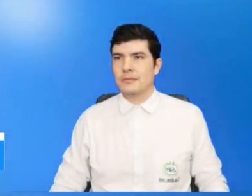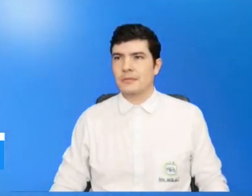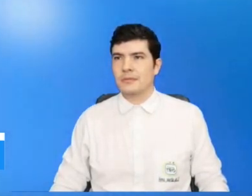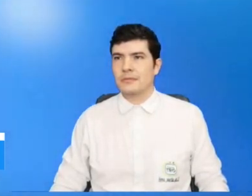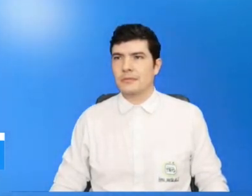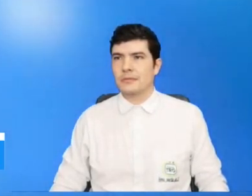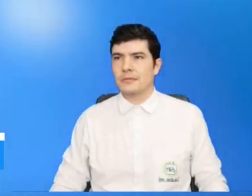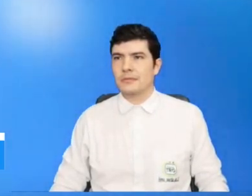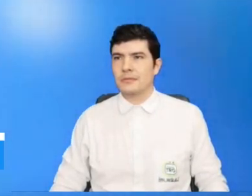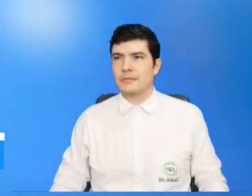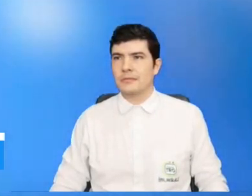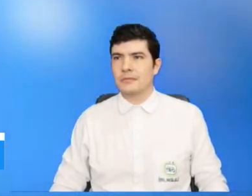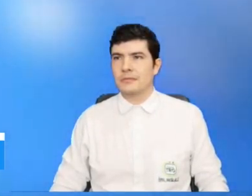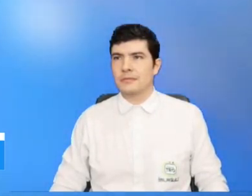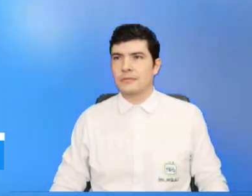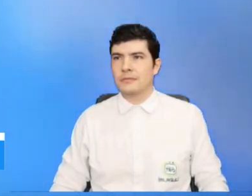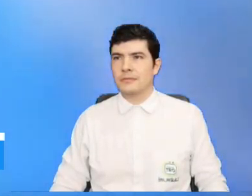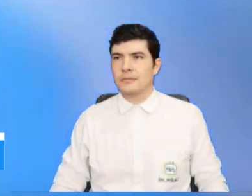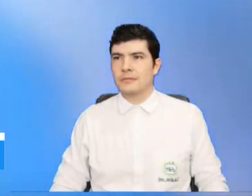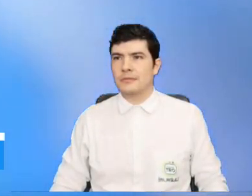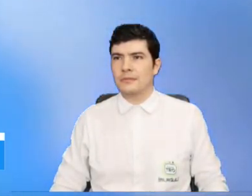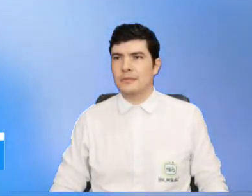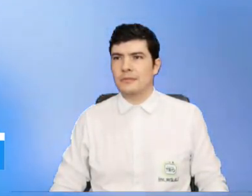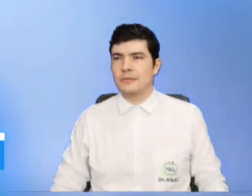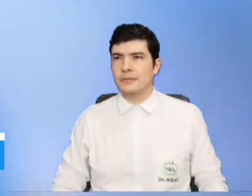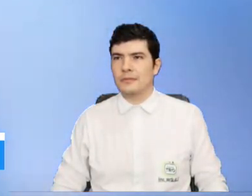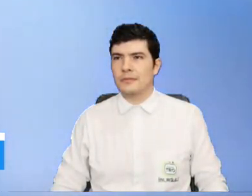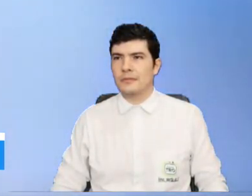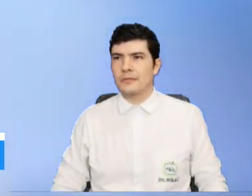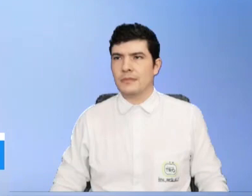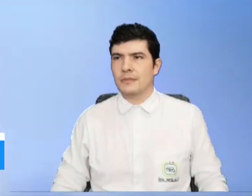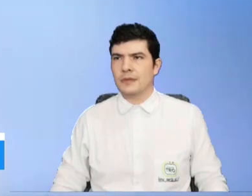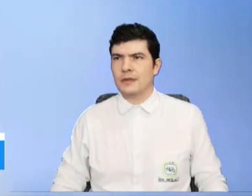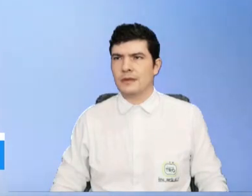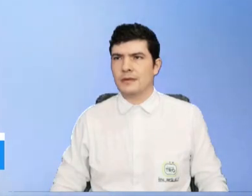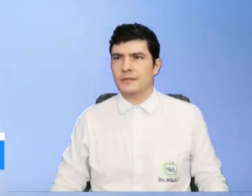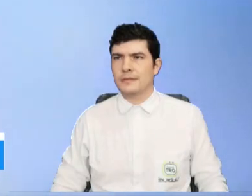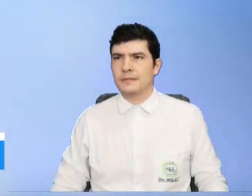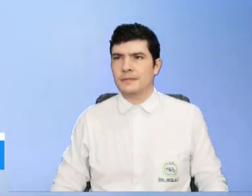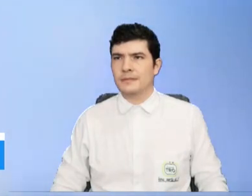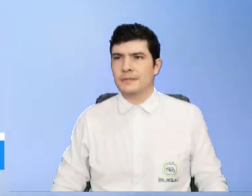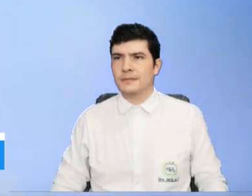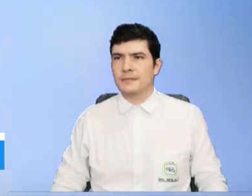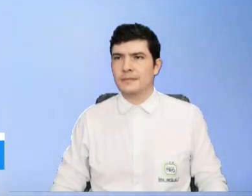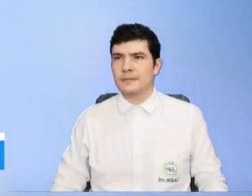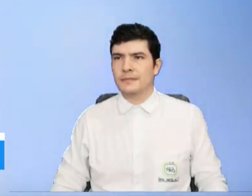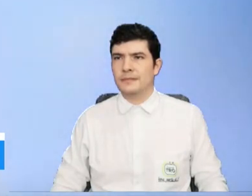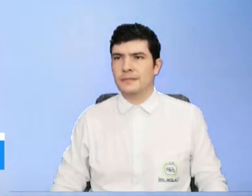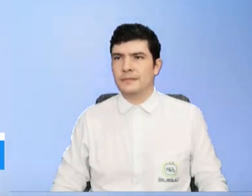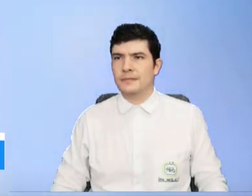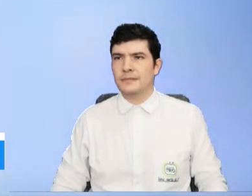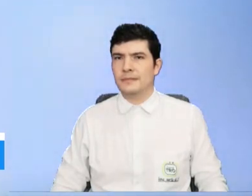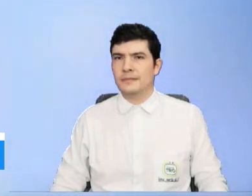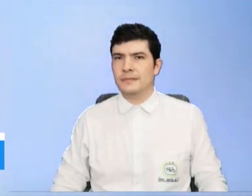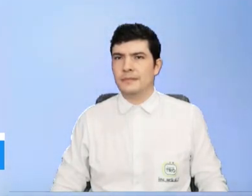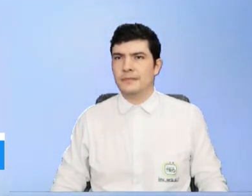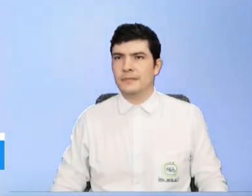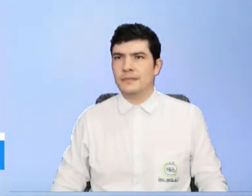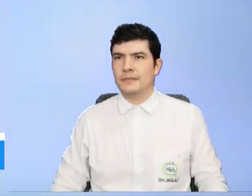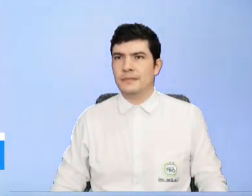mayor. Lleva el casco tapado o con un pasamontañas para que no le vean los números